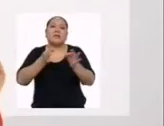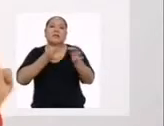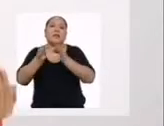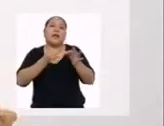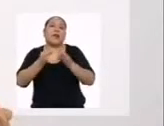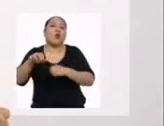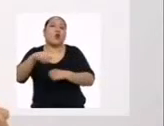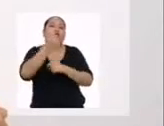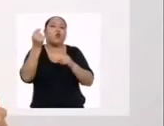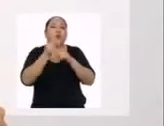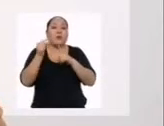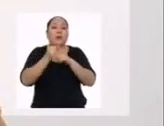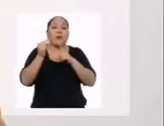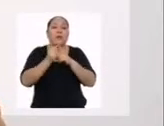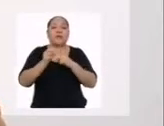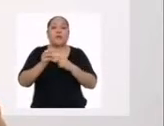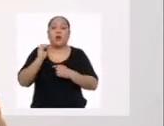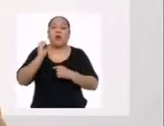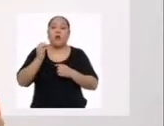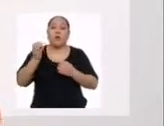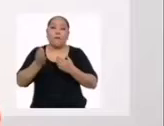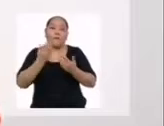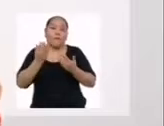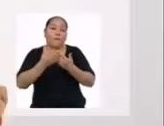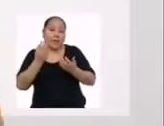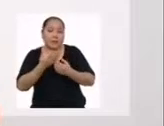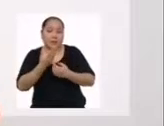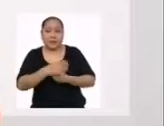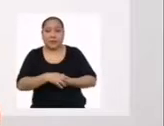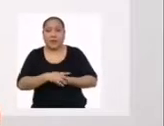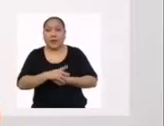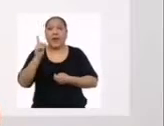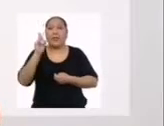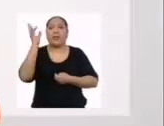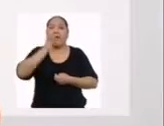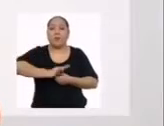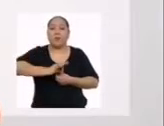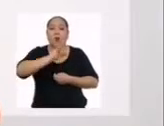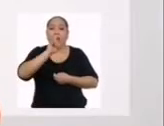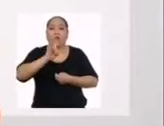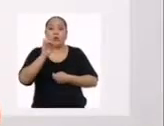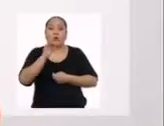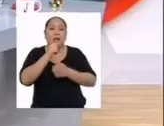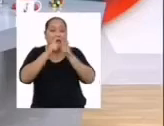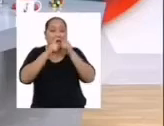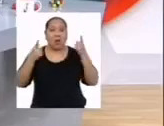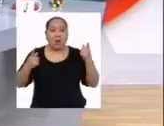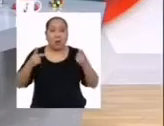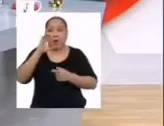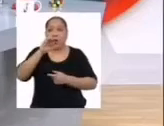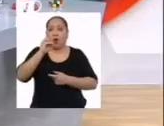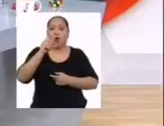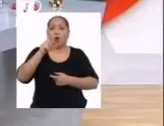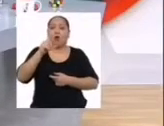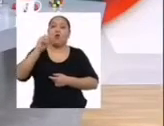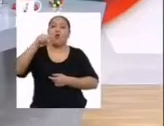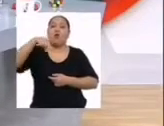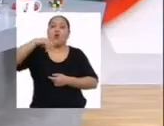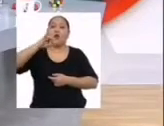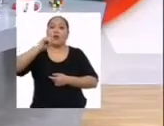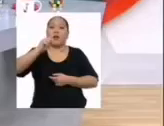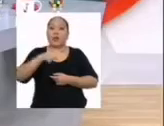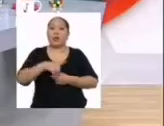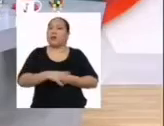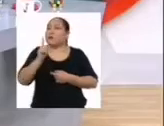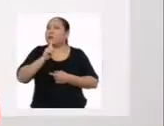palabras o de manera más simple. Ah, y tampoco usan un lenguaje coloquial, Ojo con eso. O sea, nada de